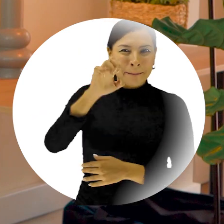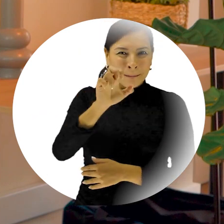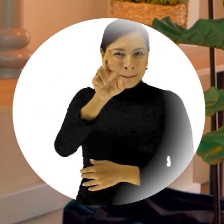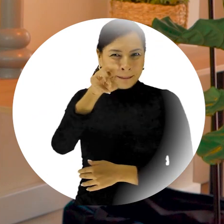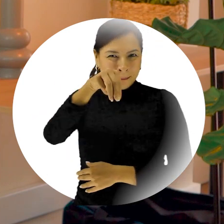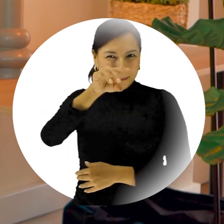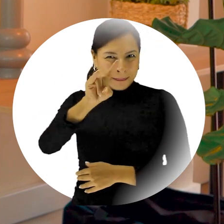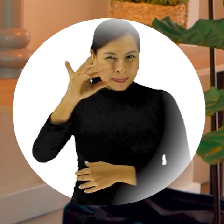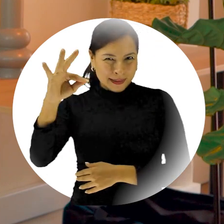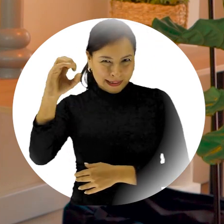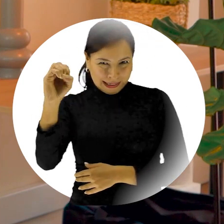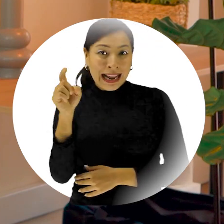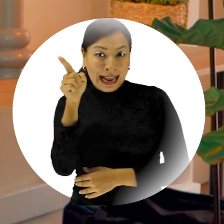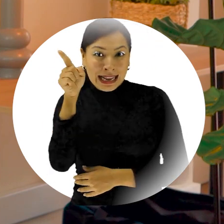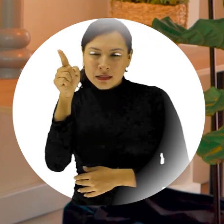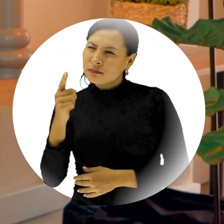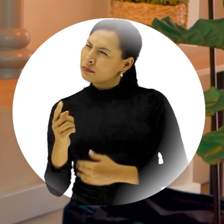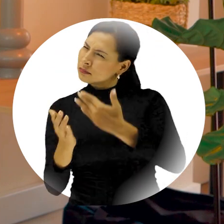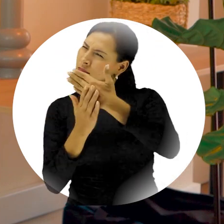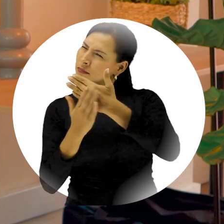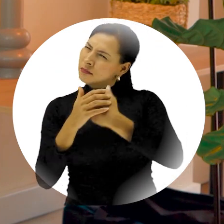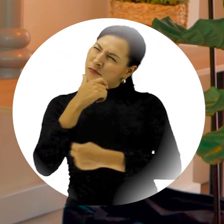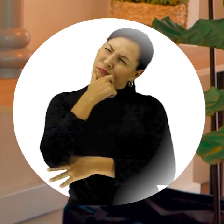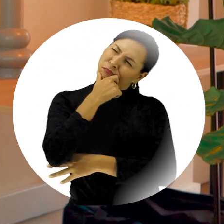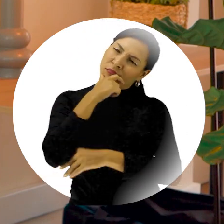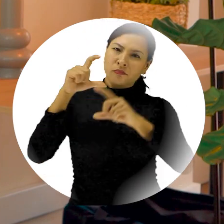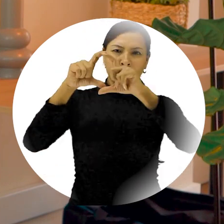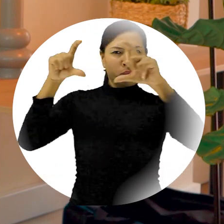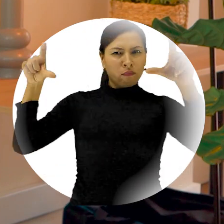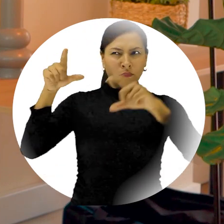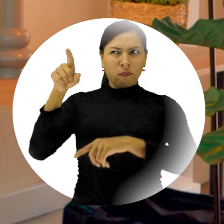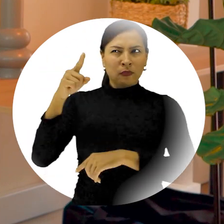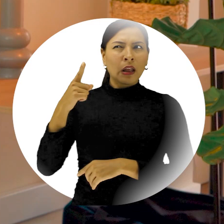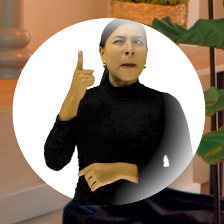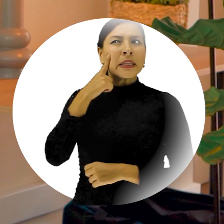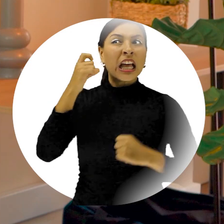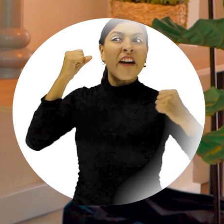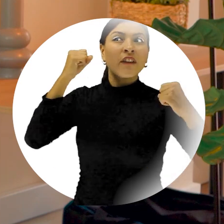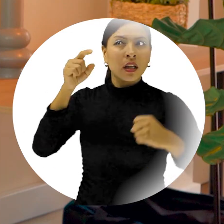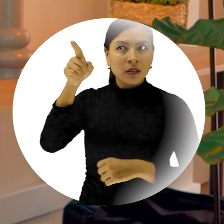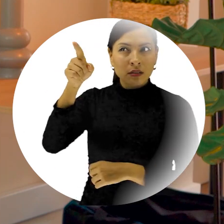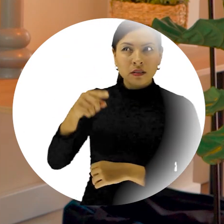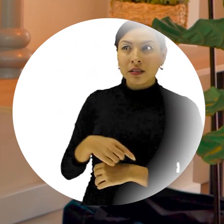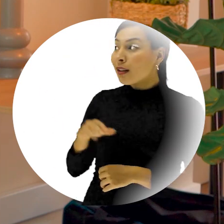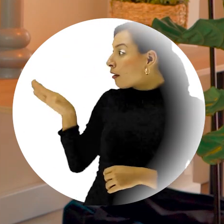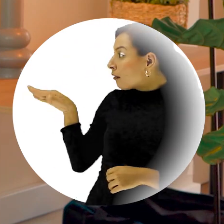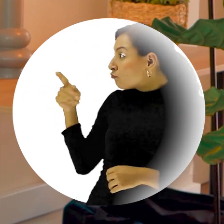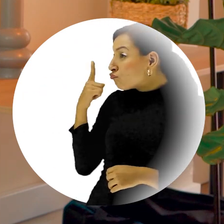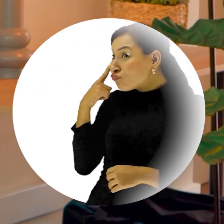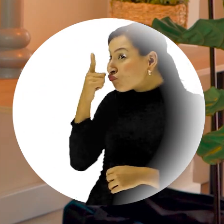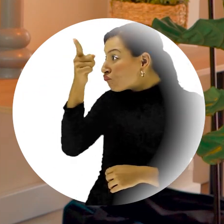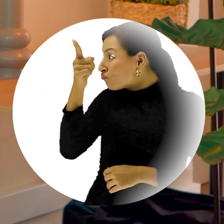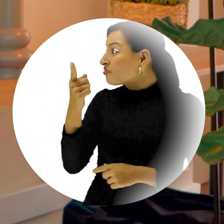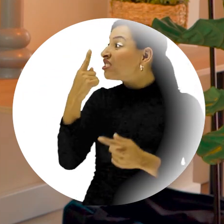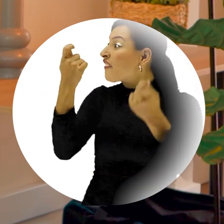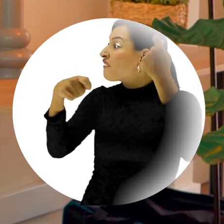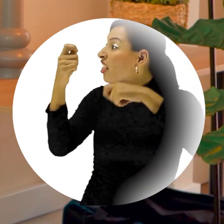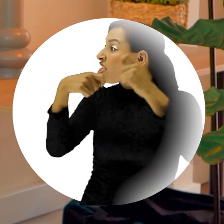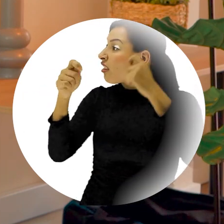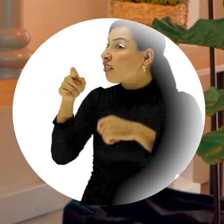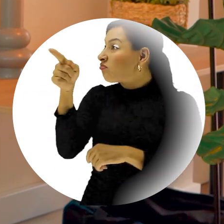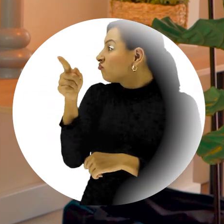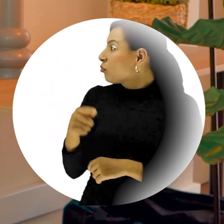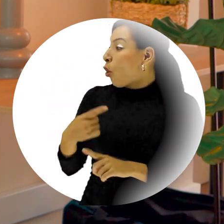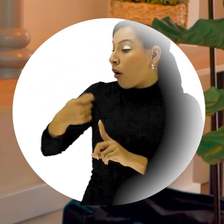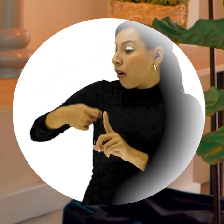más afán de realizar esta negociación. Entonces teníamos como este chiste con él que yo le decía, mira, ese es vendo, arriendo, ayuda, le decía, porque literalmente las